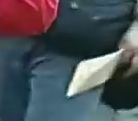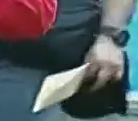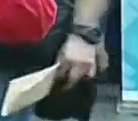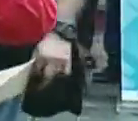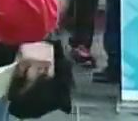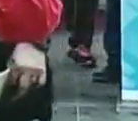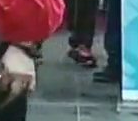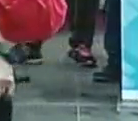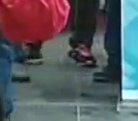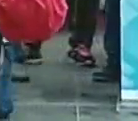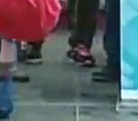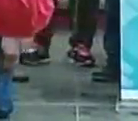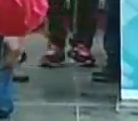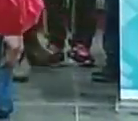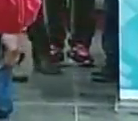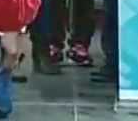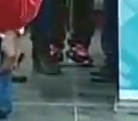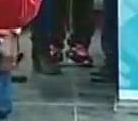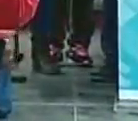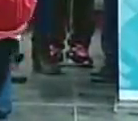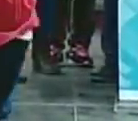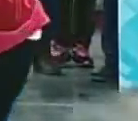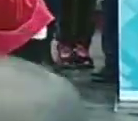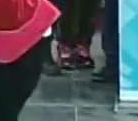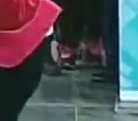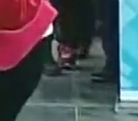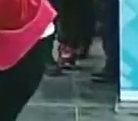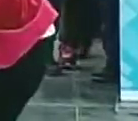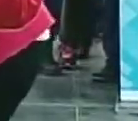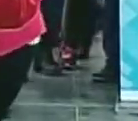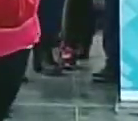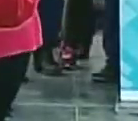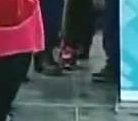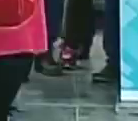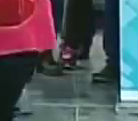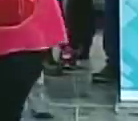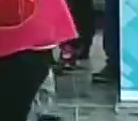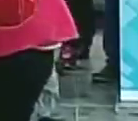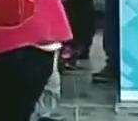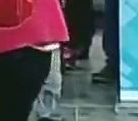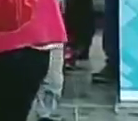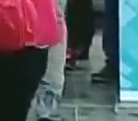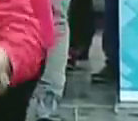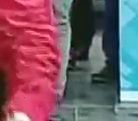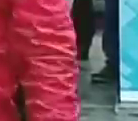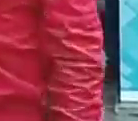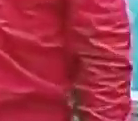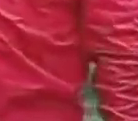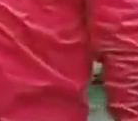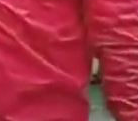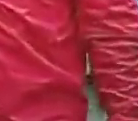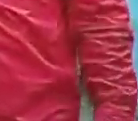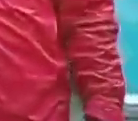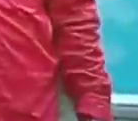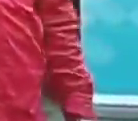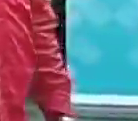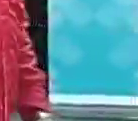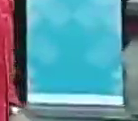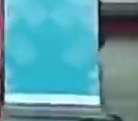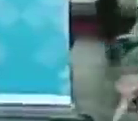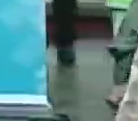oposición venezolana. Ante un posible escenario de abstención y de boicoteo por parte de la